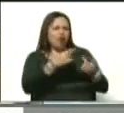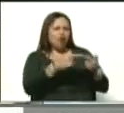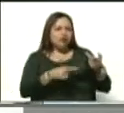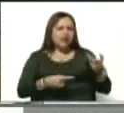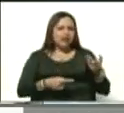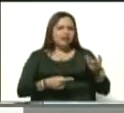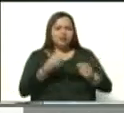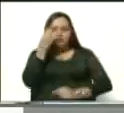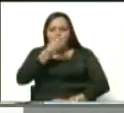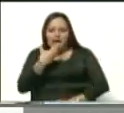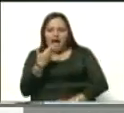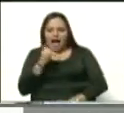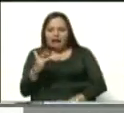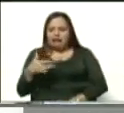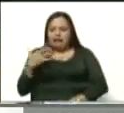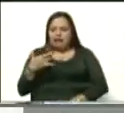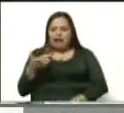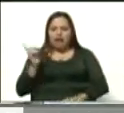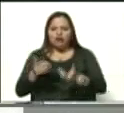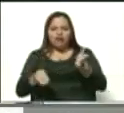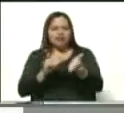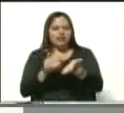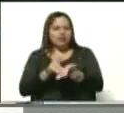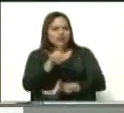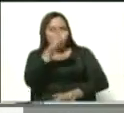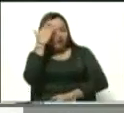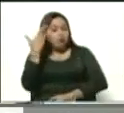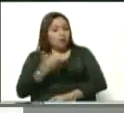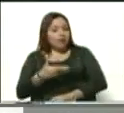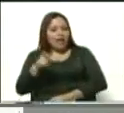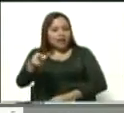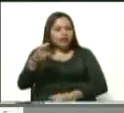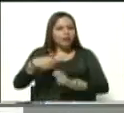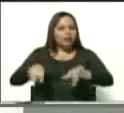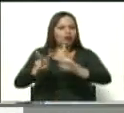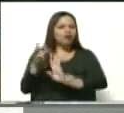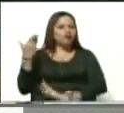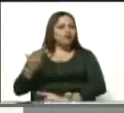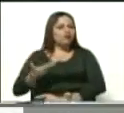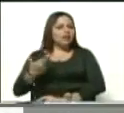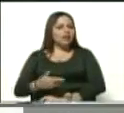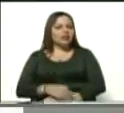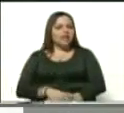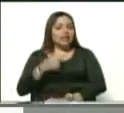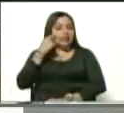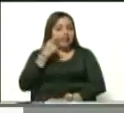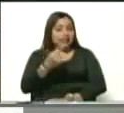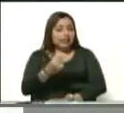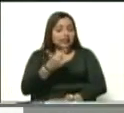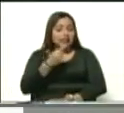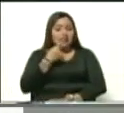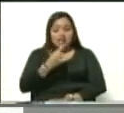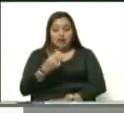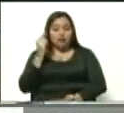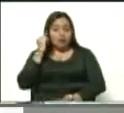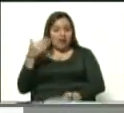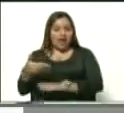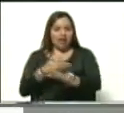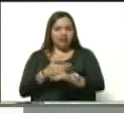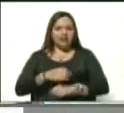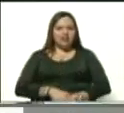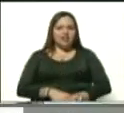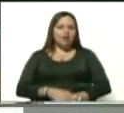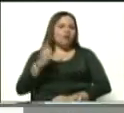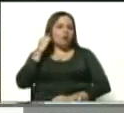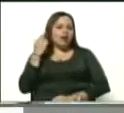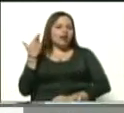tan maravillosas, tan cerquita, a veces no claro. Le damos la importancia, valoren. Como decía Ariana, gente talentosísima va a estar en nuestro país, así que es